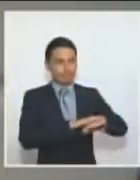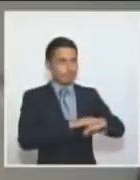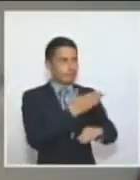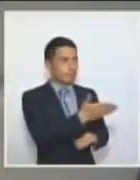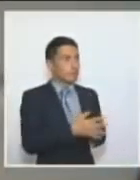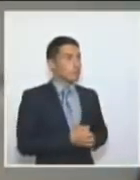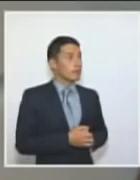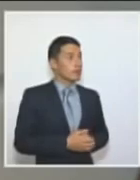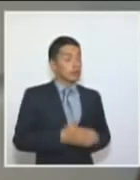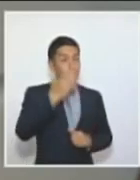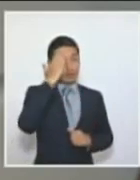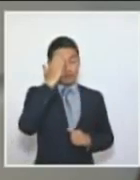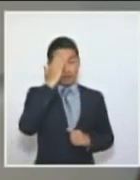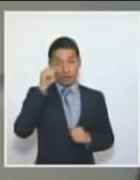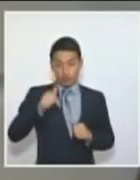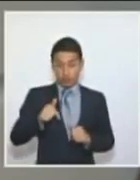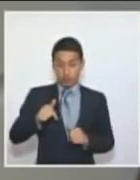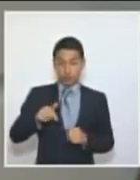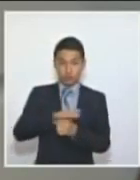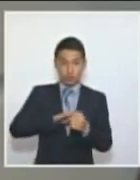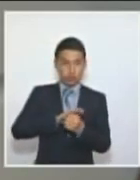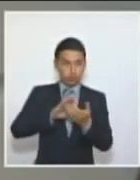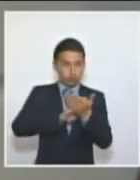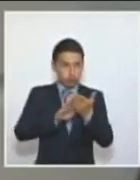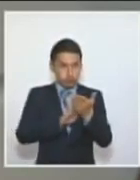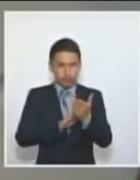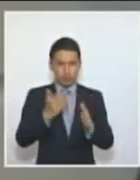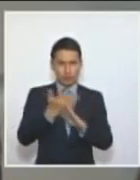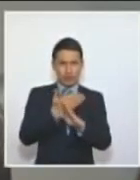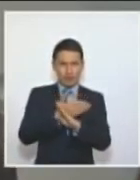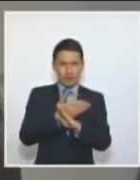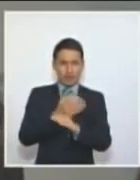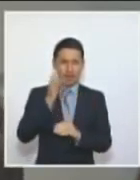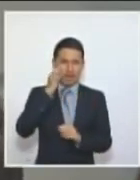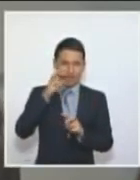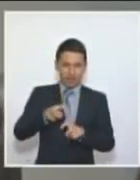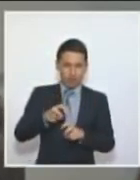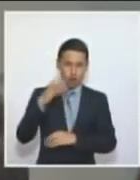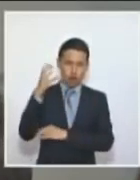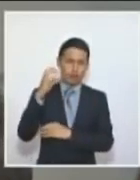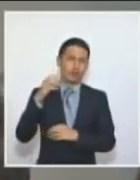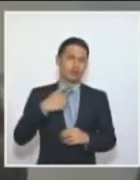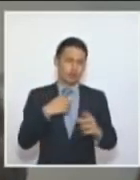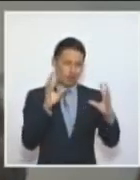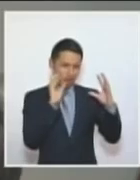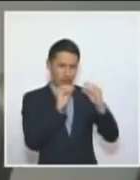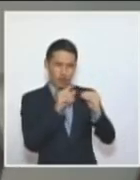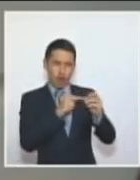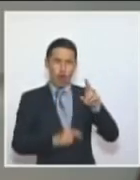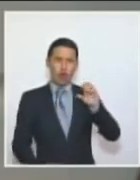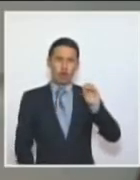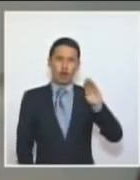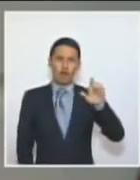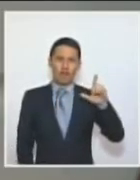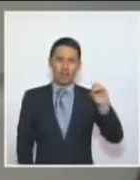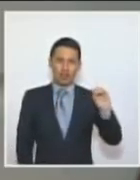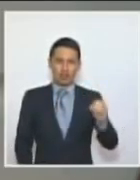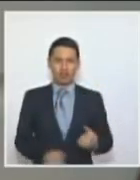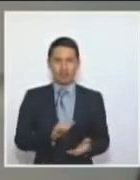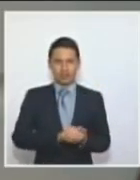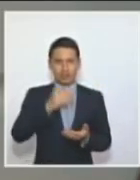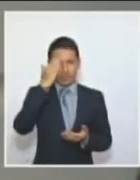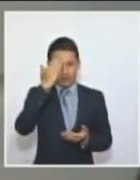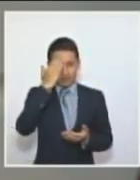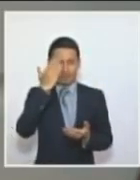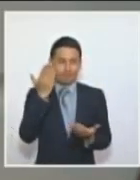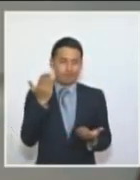Si bien es cierto, esto no soluciona el problema cafetero de Colombia, y comparto con usted, senador Robledo, lo que usted acaba de decir, no es menos